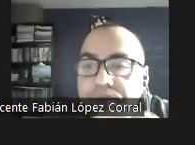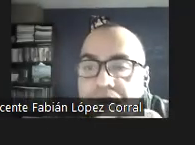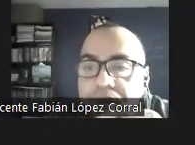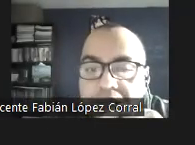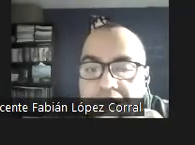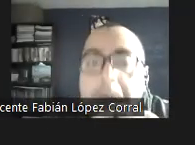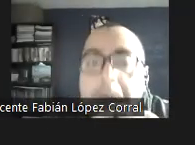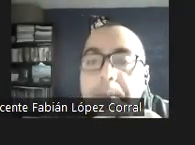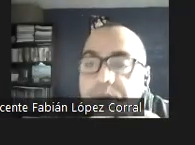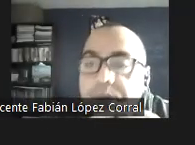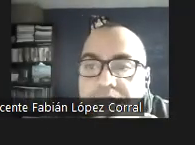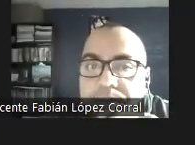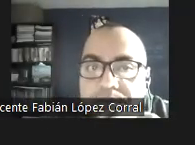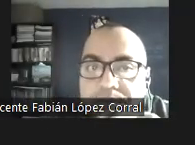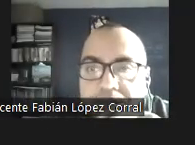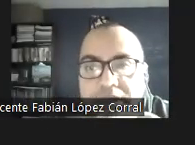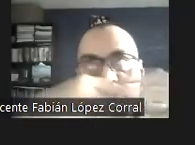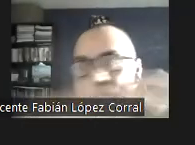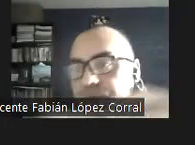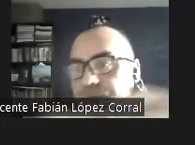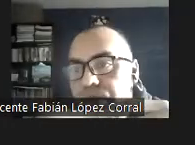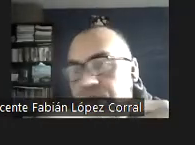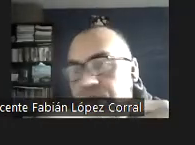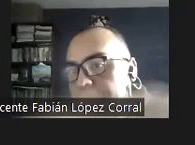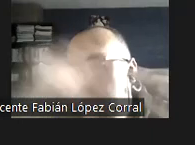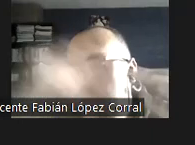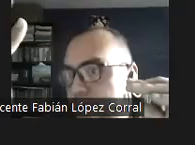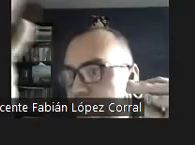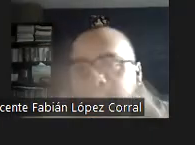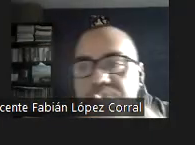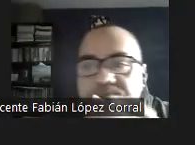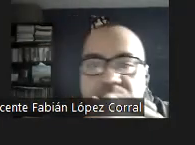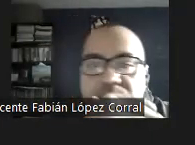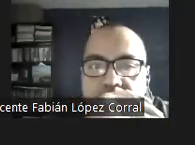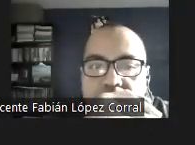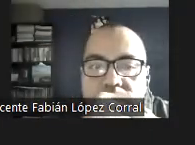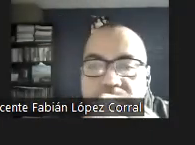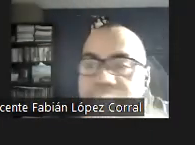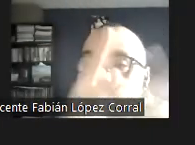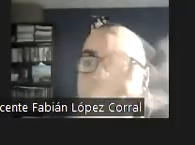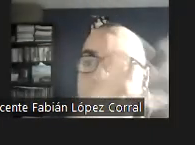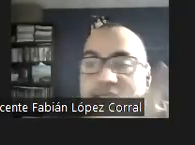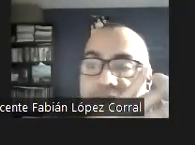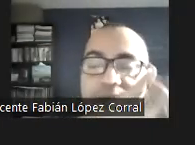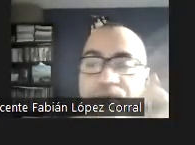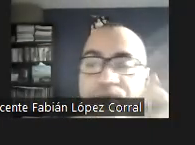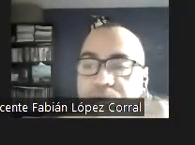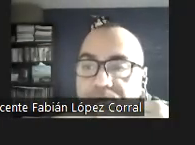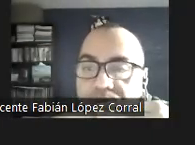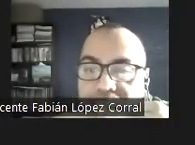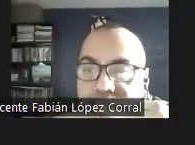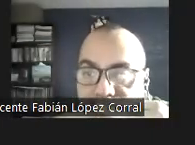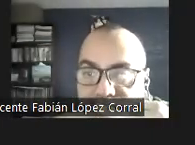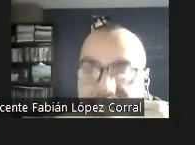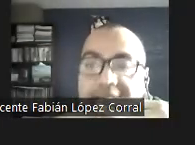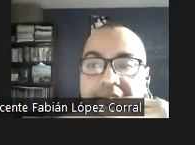California por estas transformaciones en un futuro muy a largo plazo van a separar si se van a conformar